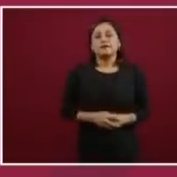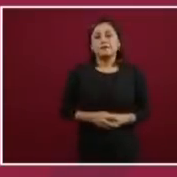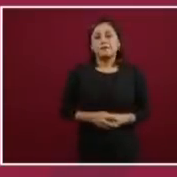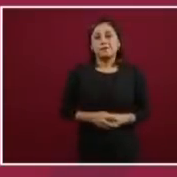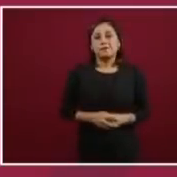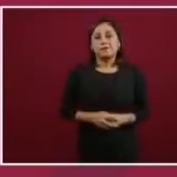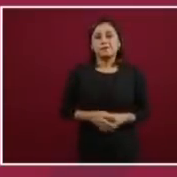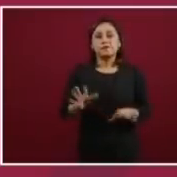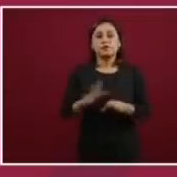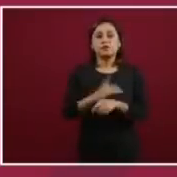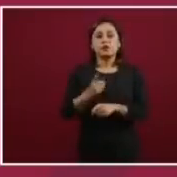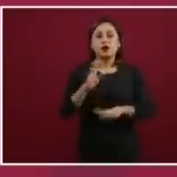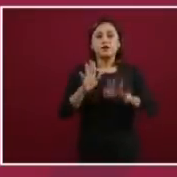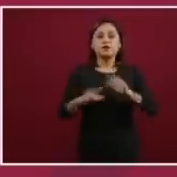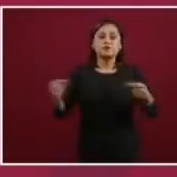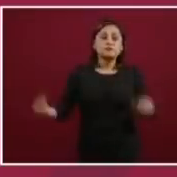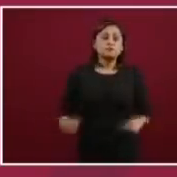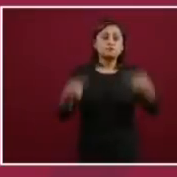y chocar